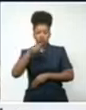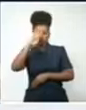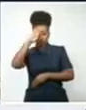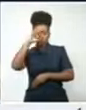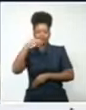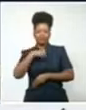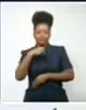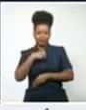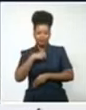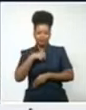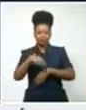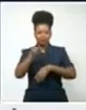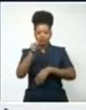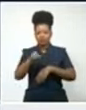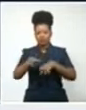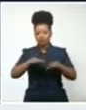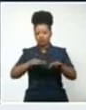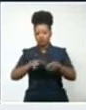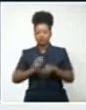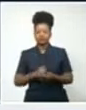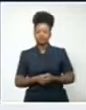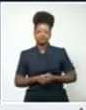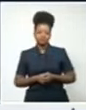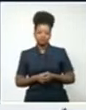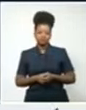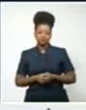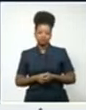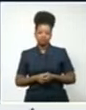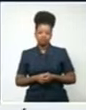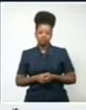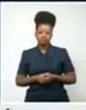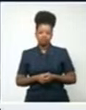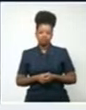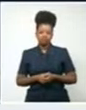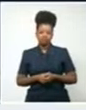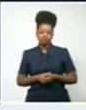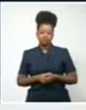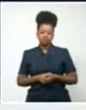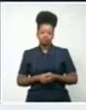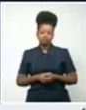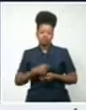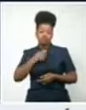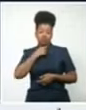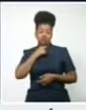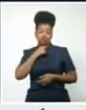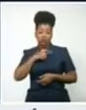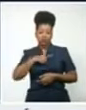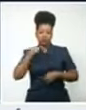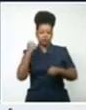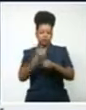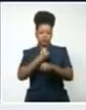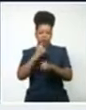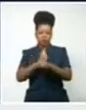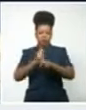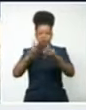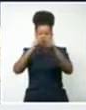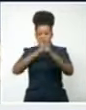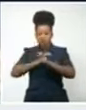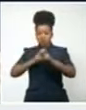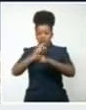haciendo, lo que se elaboró por los compañeros de Tecnosuma, pues permite detectar